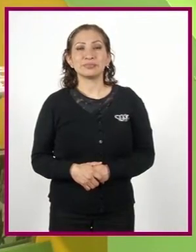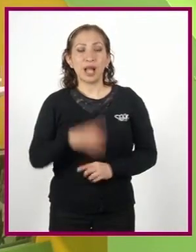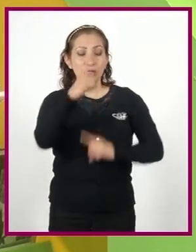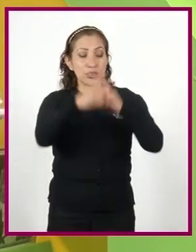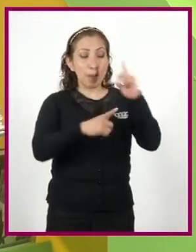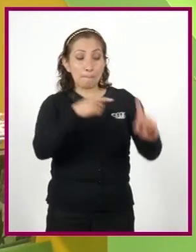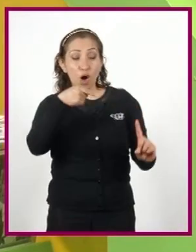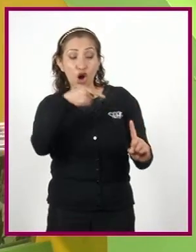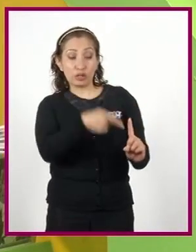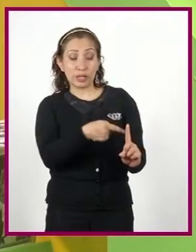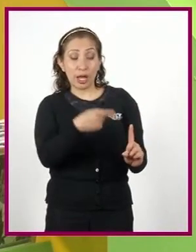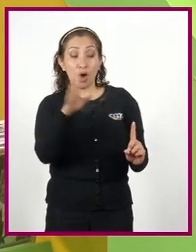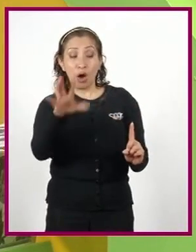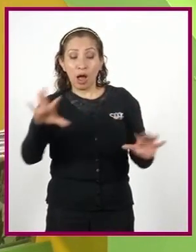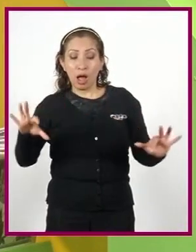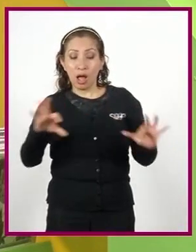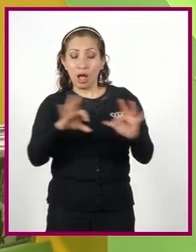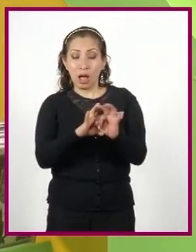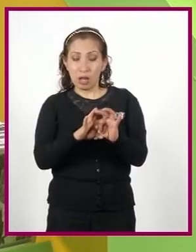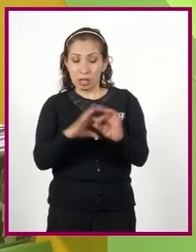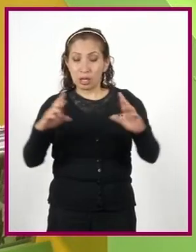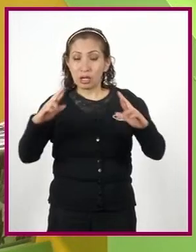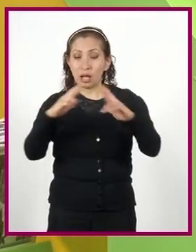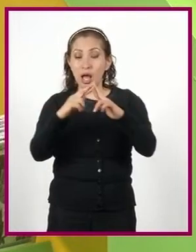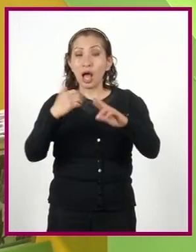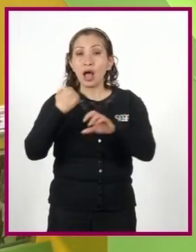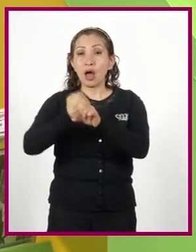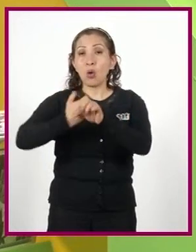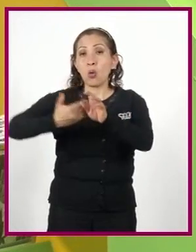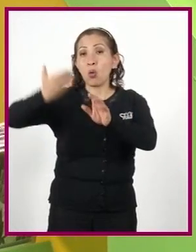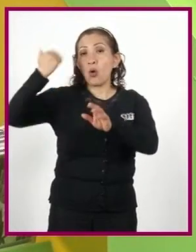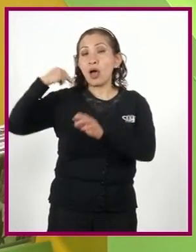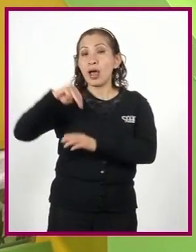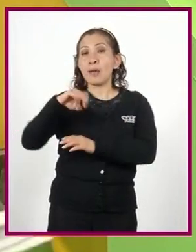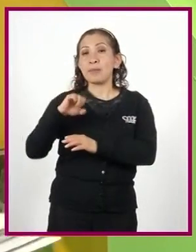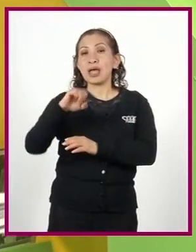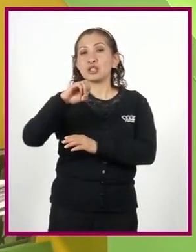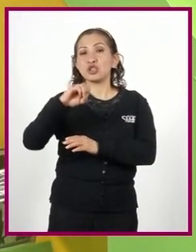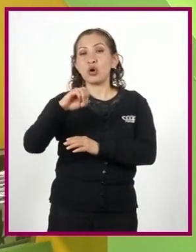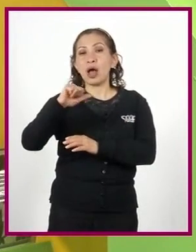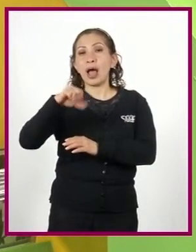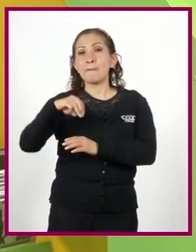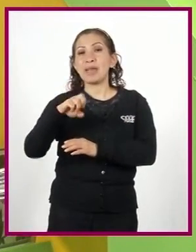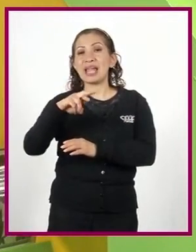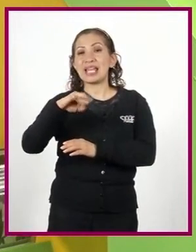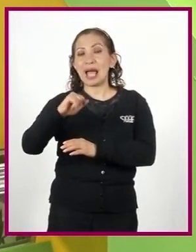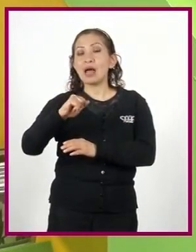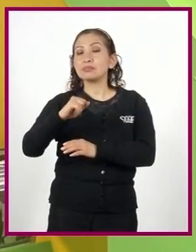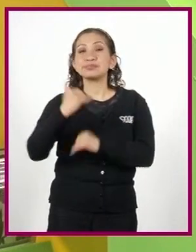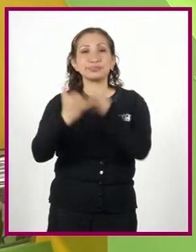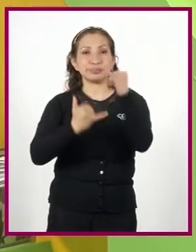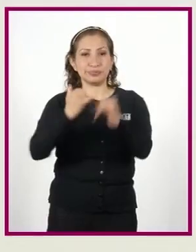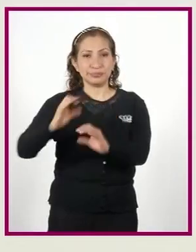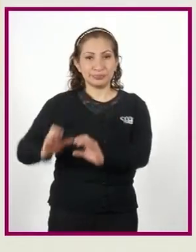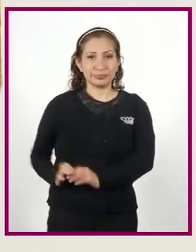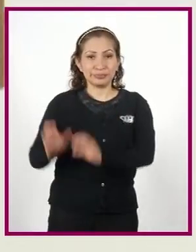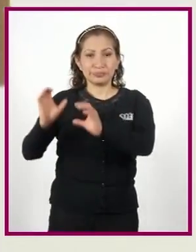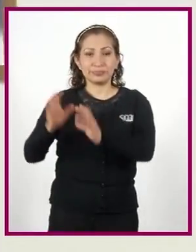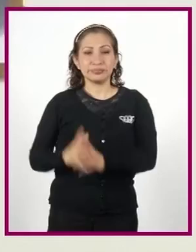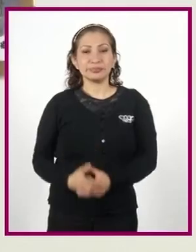Deporte con connotaciones rituales que se practicó en Mesoamérica, juego de pelota.